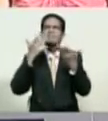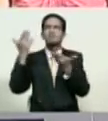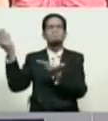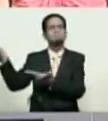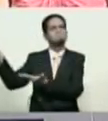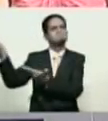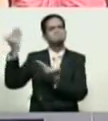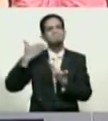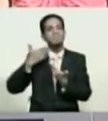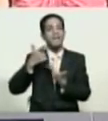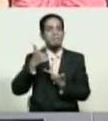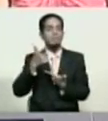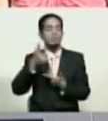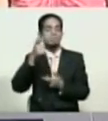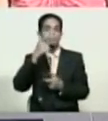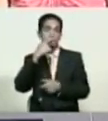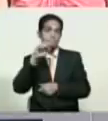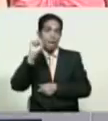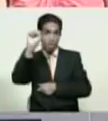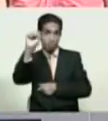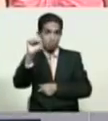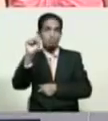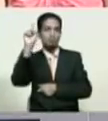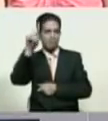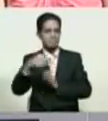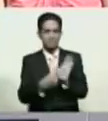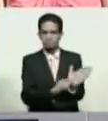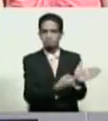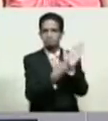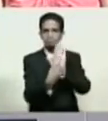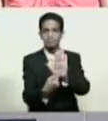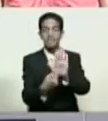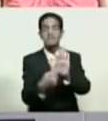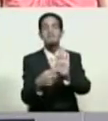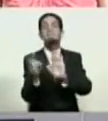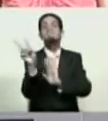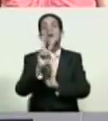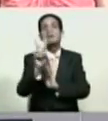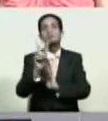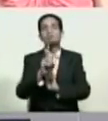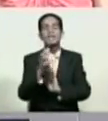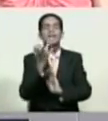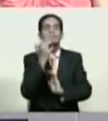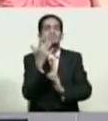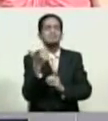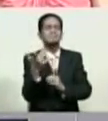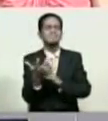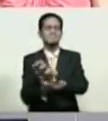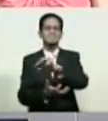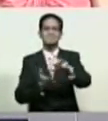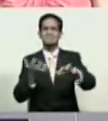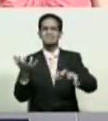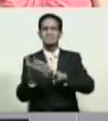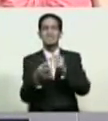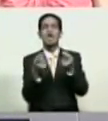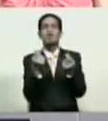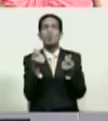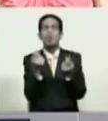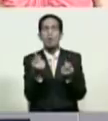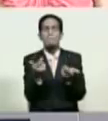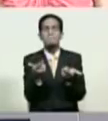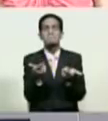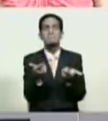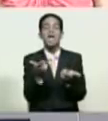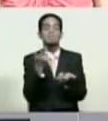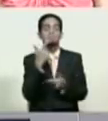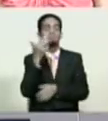el presidente Nicolás Maduro, y que el pueblo de Venezuela, en medio de las mayores vicisitudes de la guerra económica inclemente,